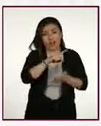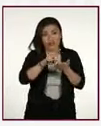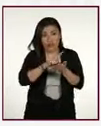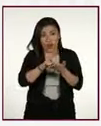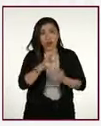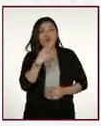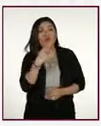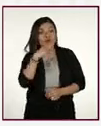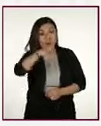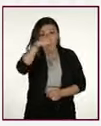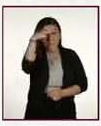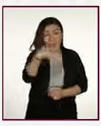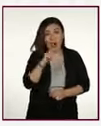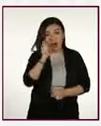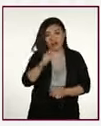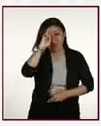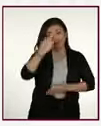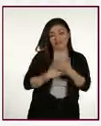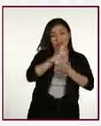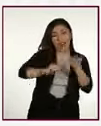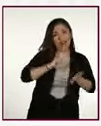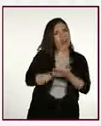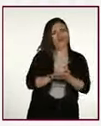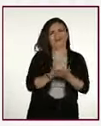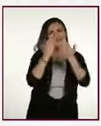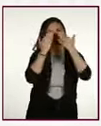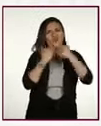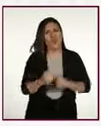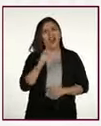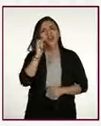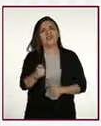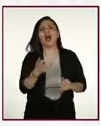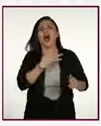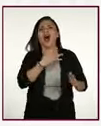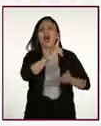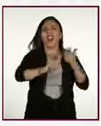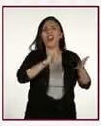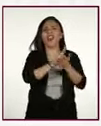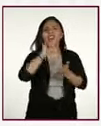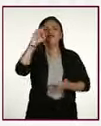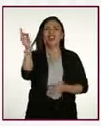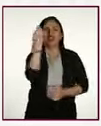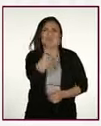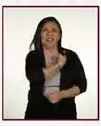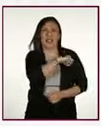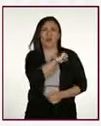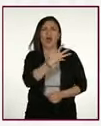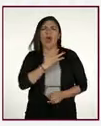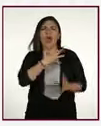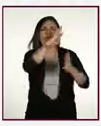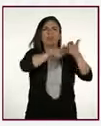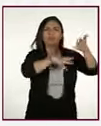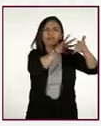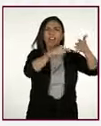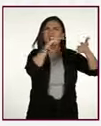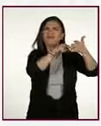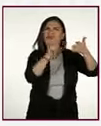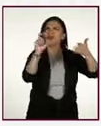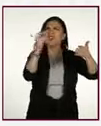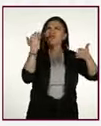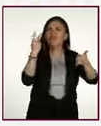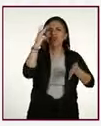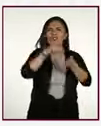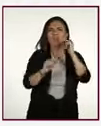delito. Existe en la Ley General de Salud una tabla de portación mínima que se hizo esta reforma en el